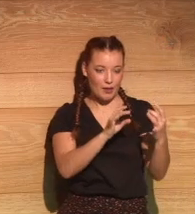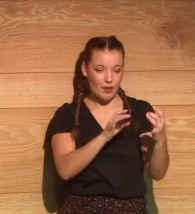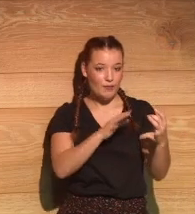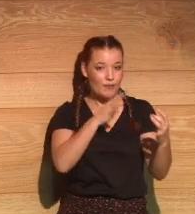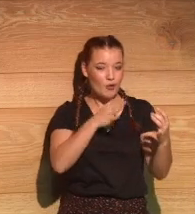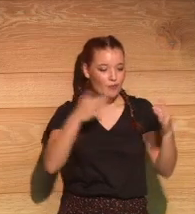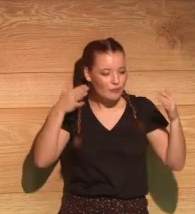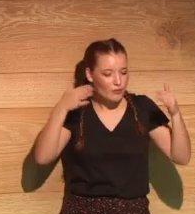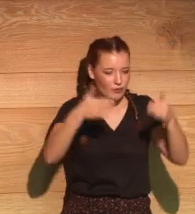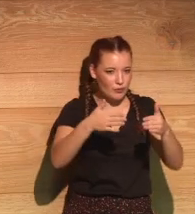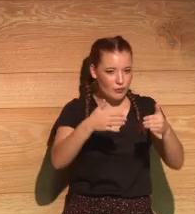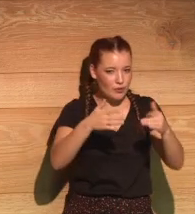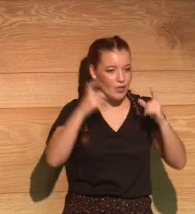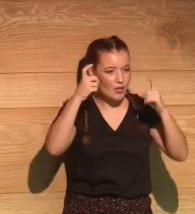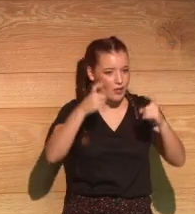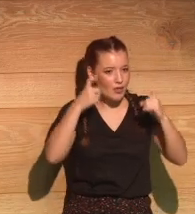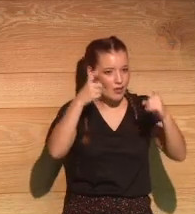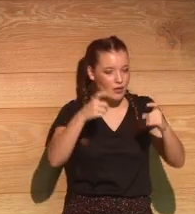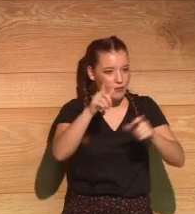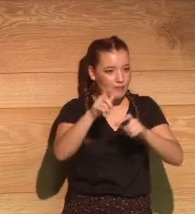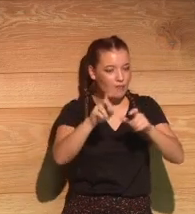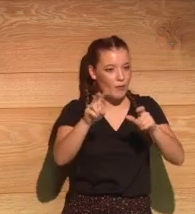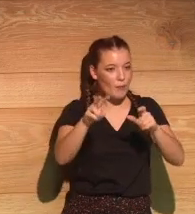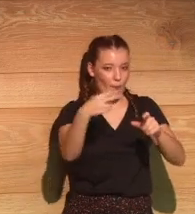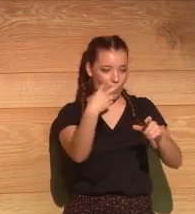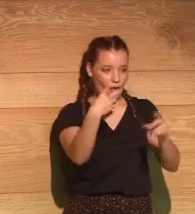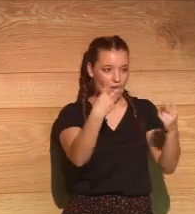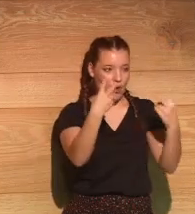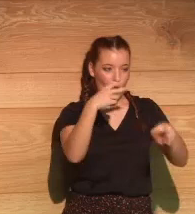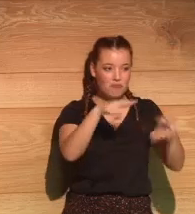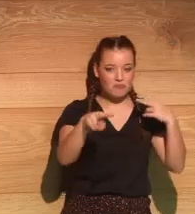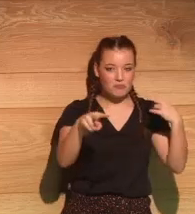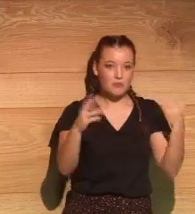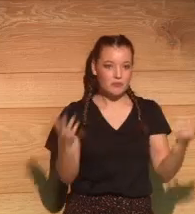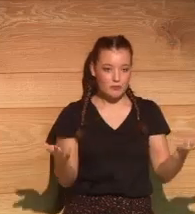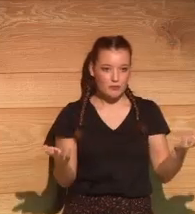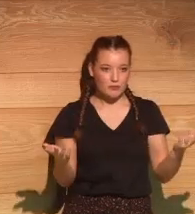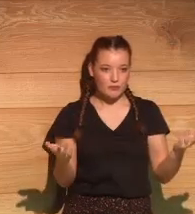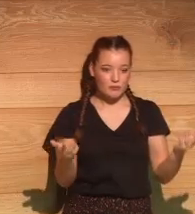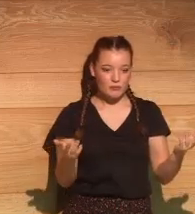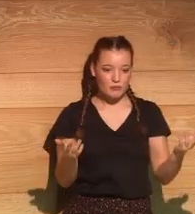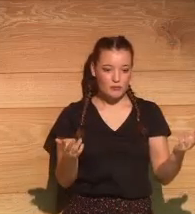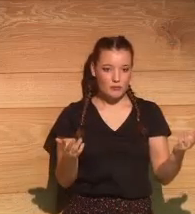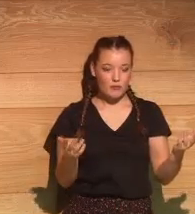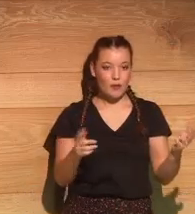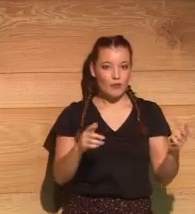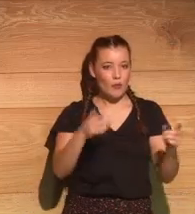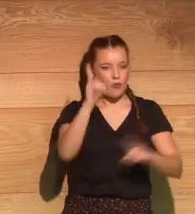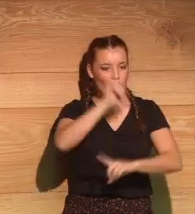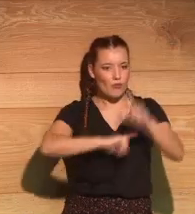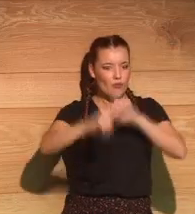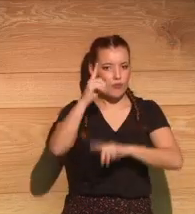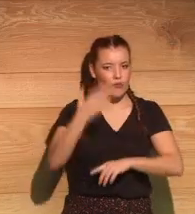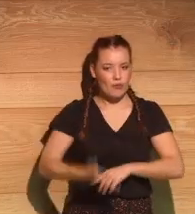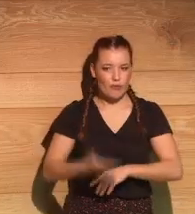sigas siempre mirando. Y creo que aquí hay sí un problema serio de combate entre